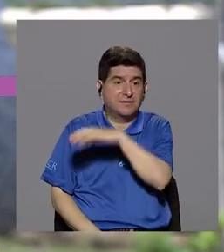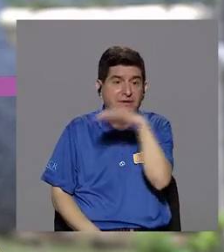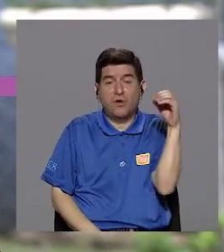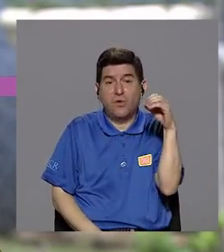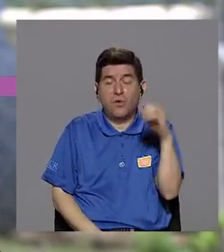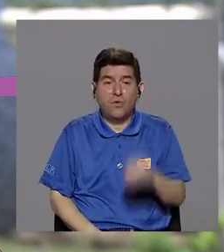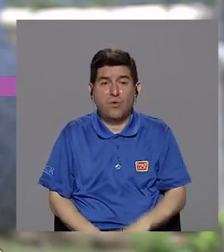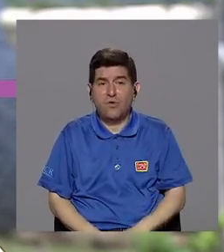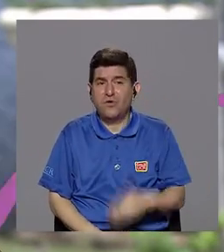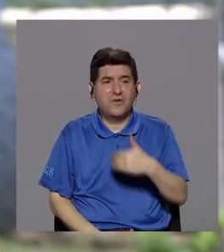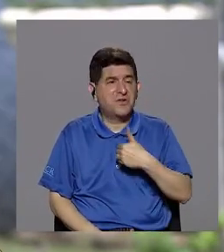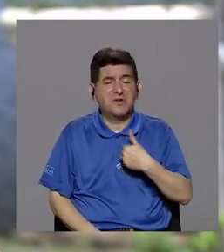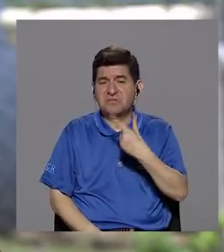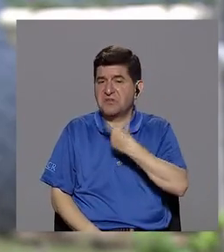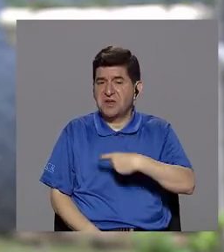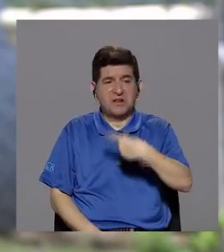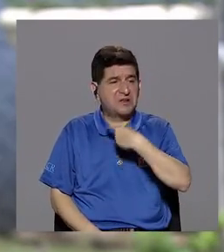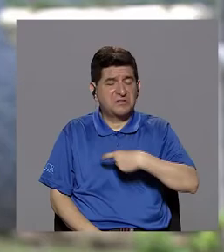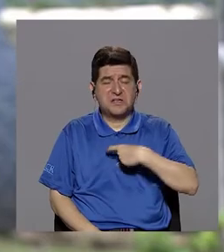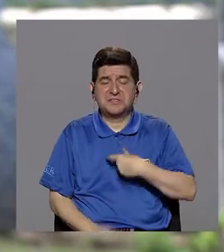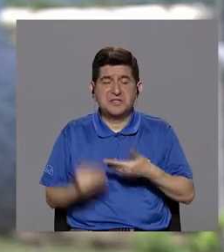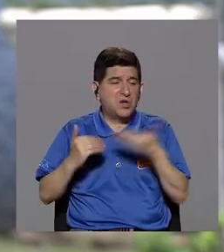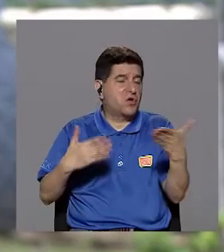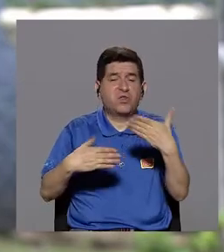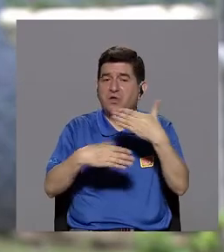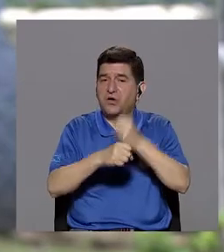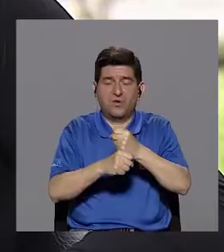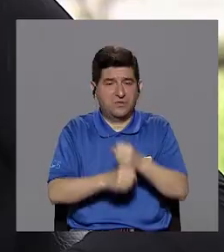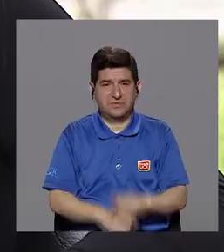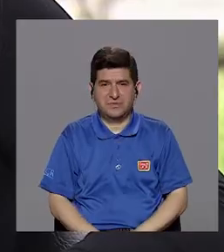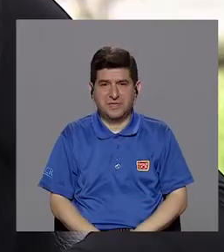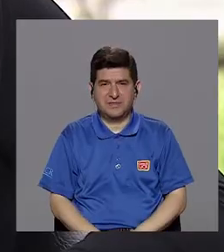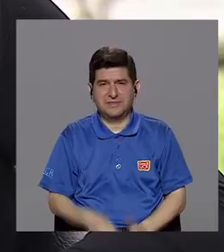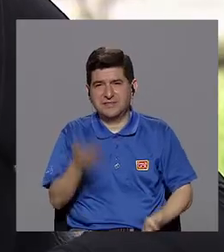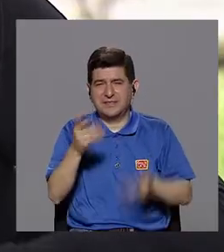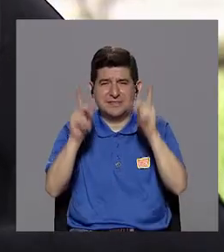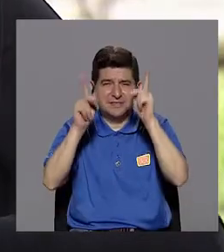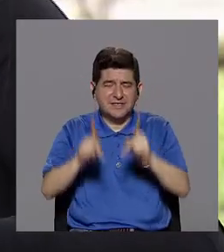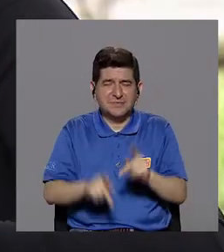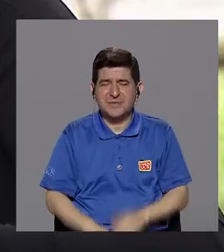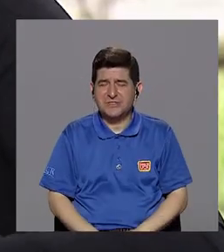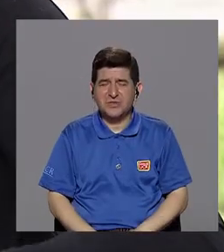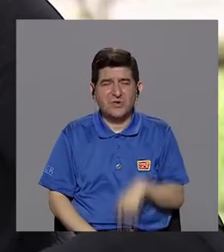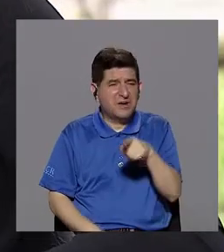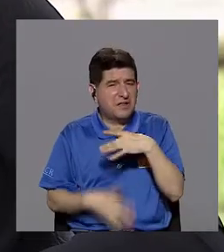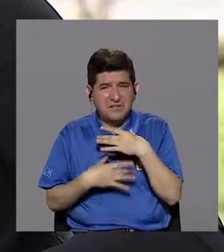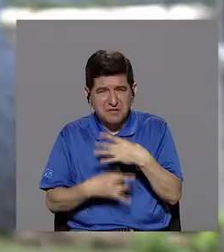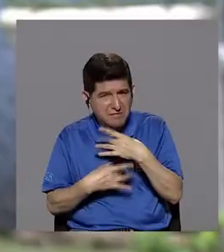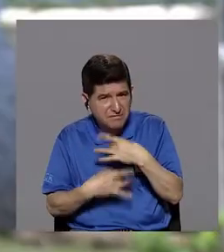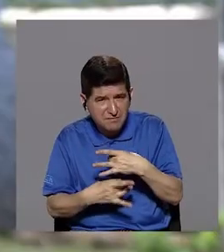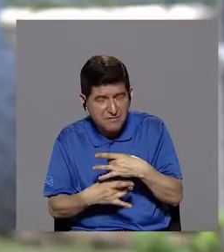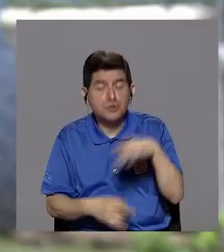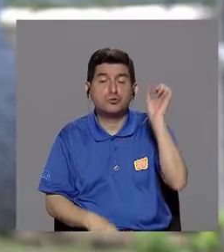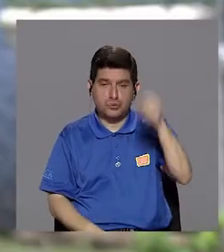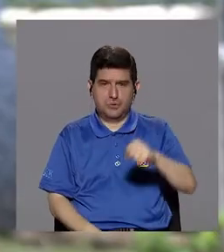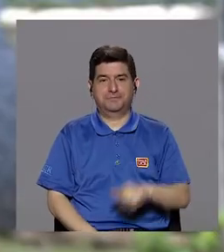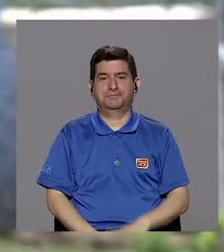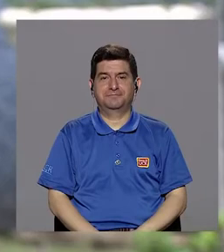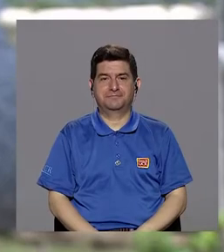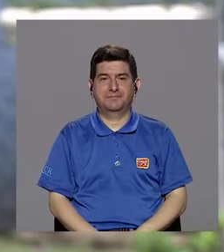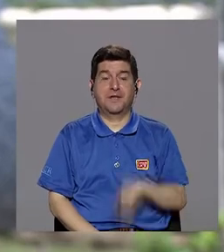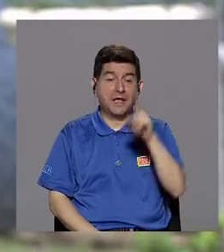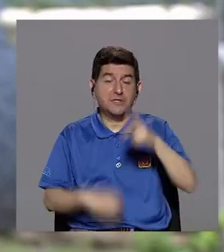simplemente no tienen deseo de hacer uh-huh, algunas actividades. Uh-huh, como desánimo. Exactamente, uh-huh. Algún desánimo. Entonces sí hay